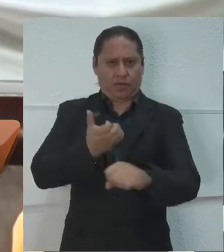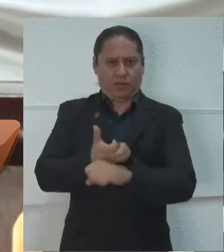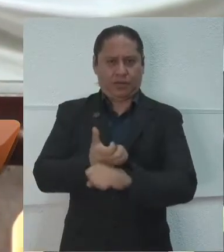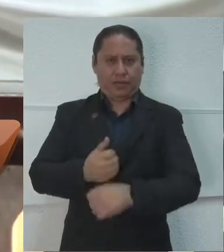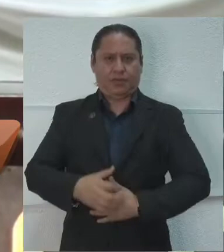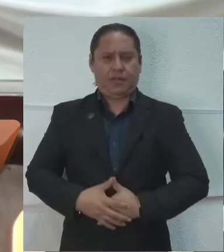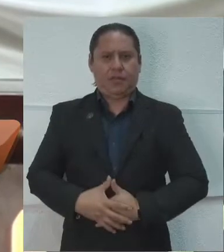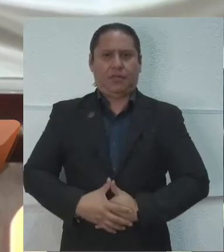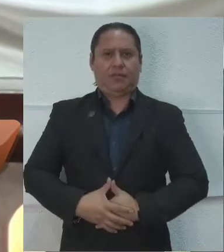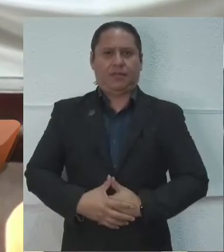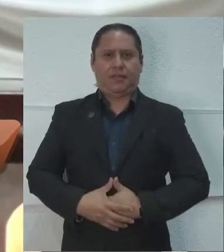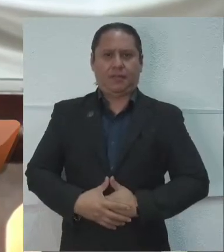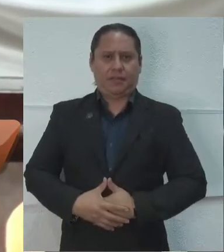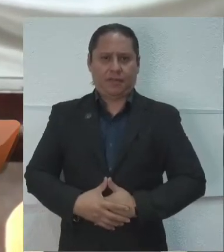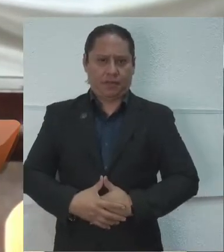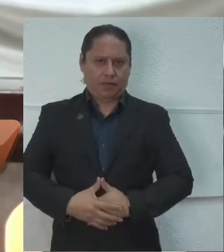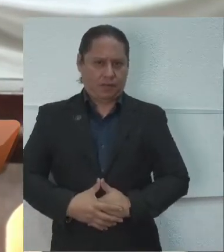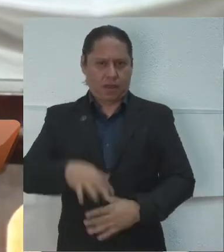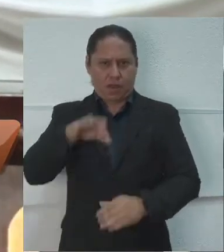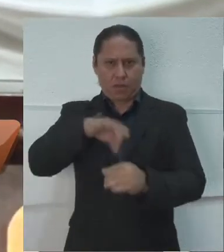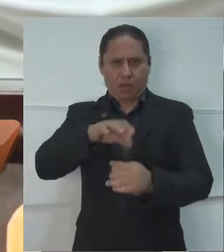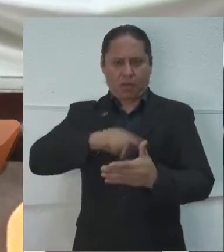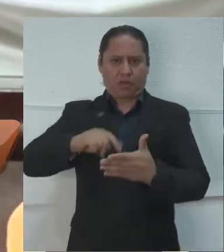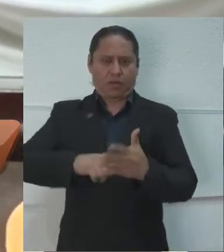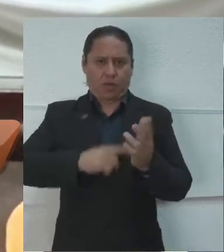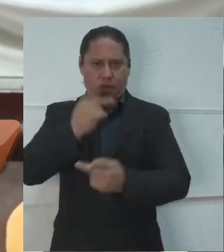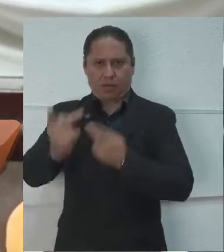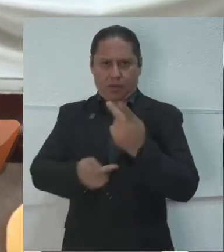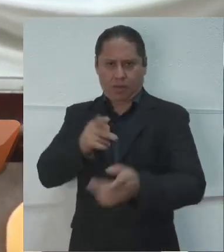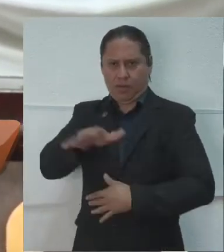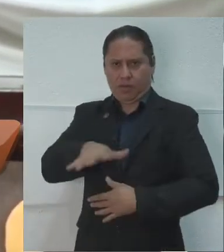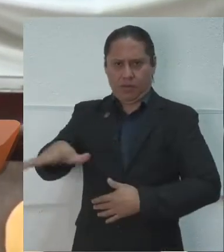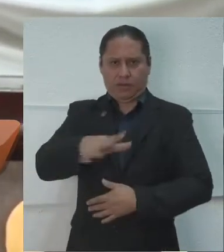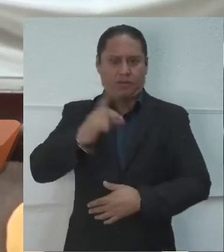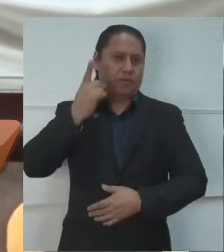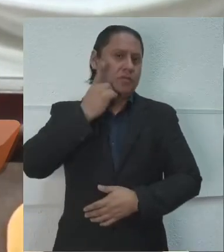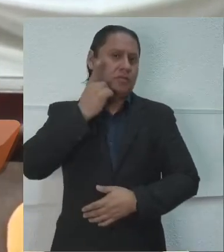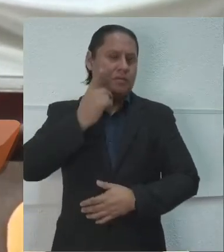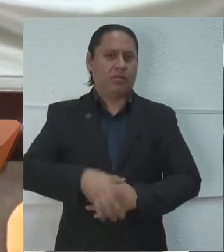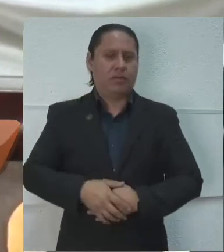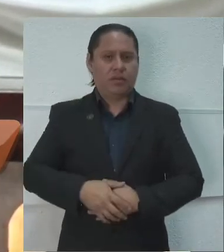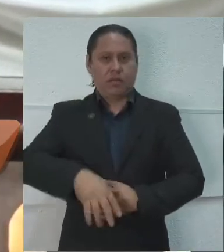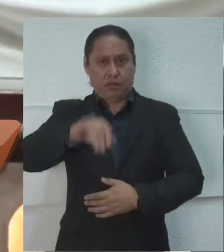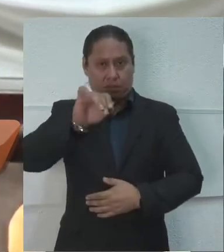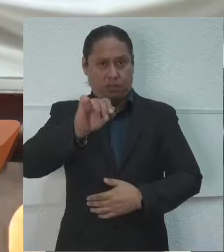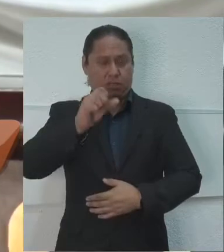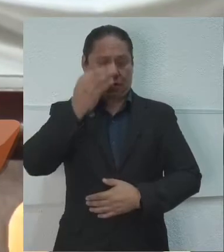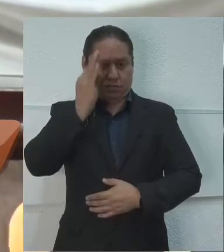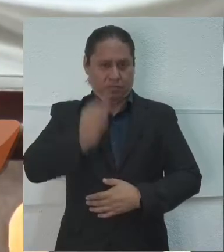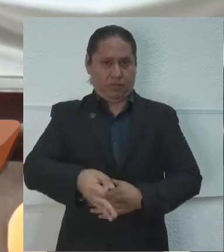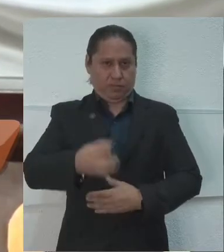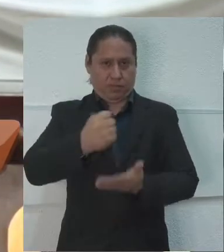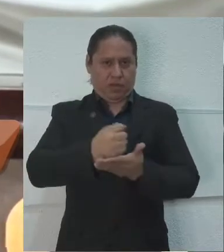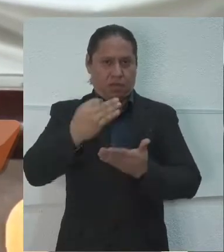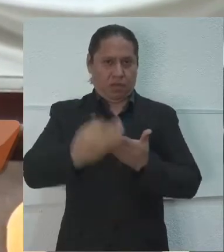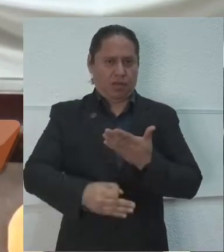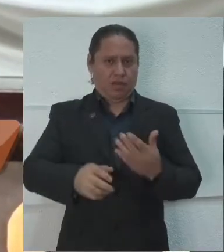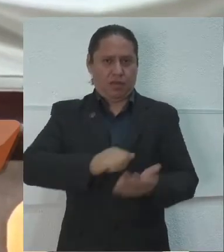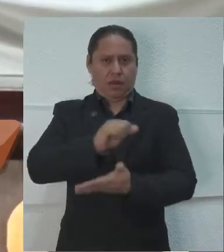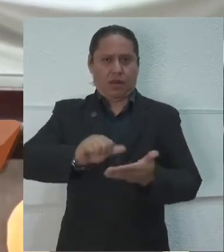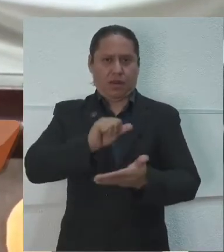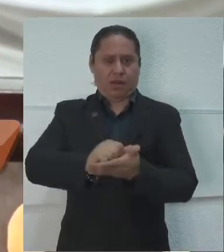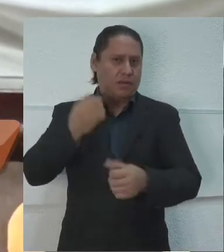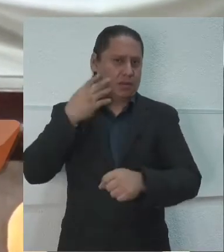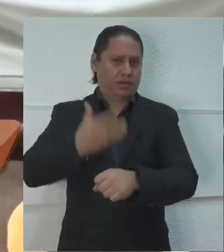honorable Congreso del Estado, en votación económica se pregunta a la Honorable Asamblea si se aprueba el acta de la sesión